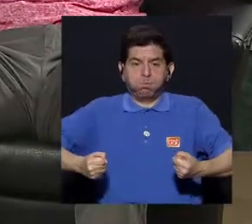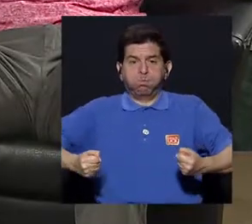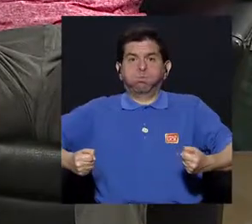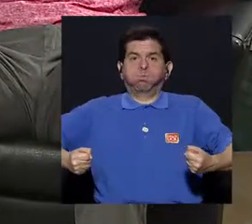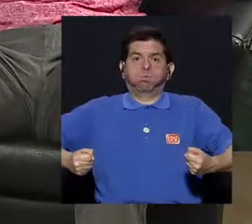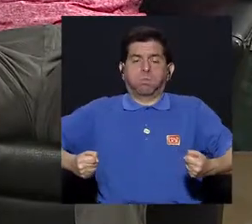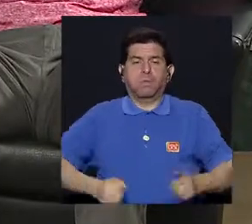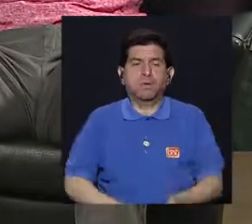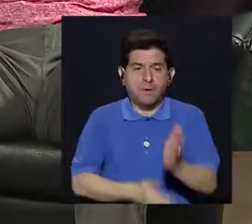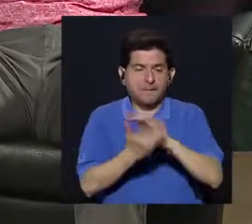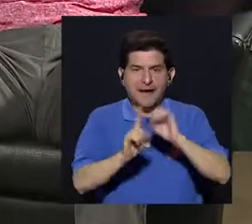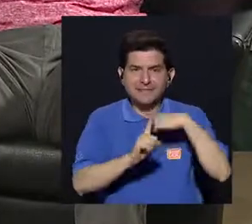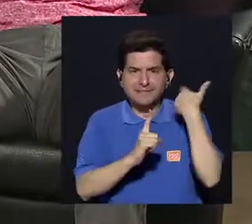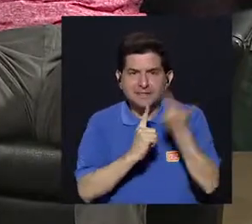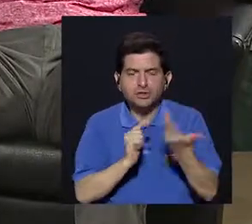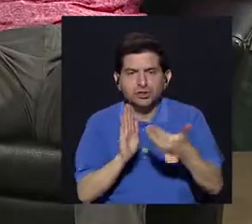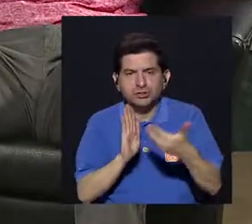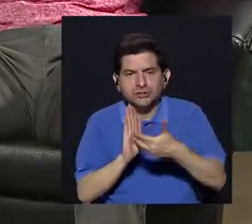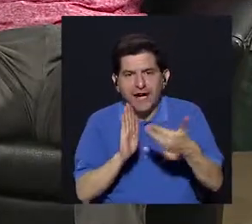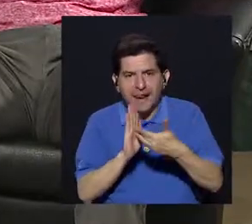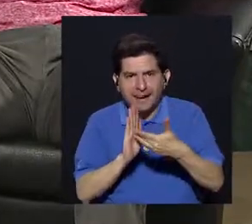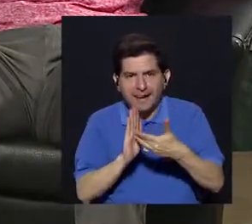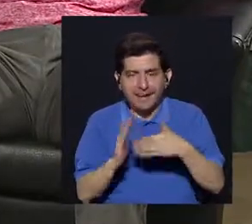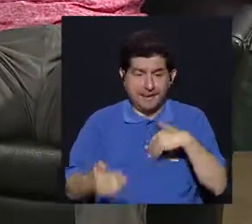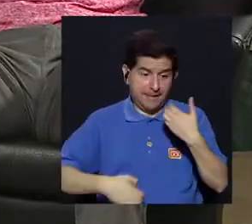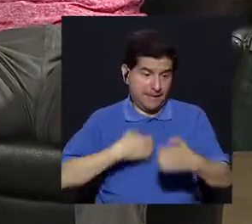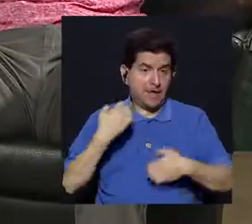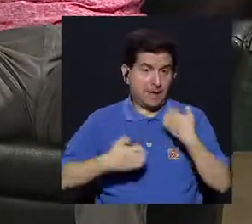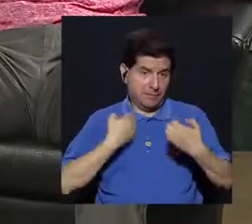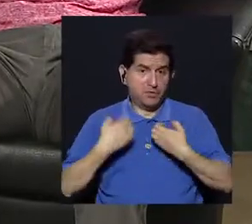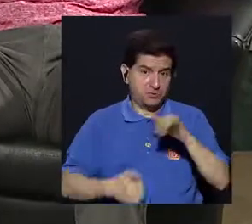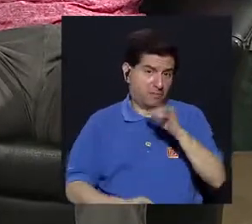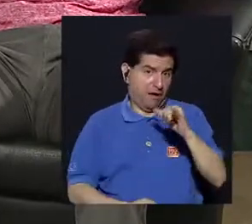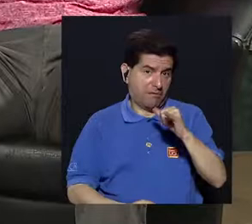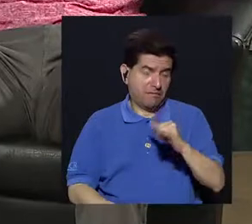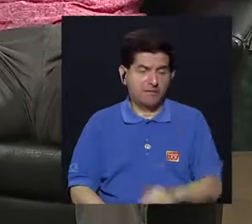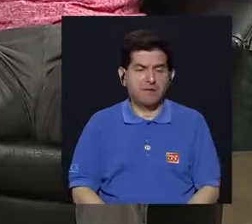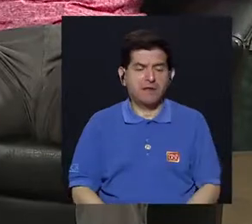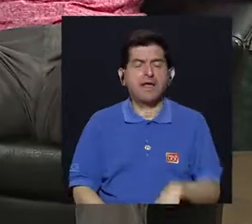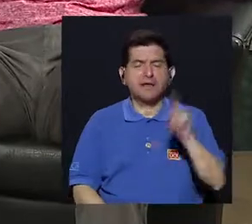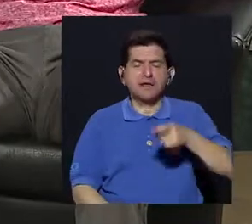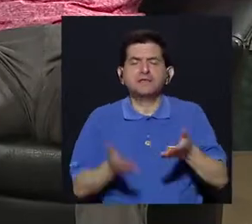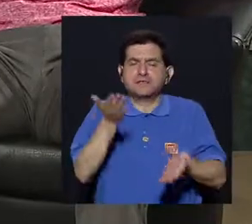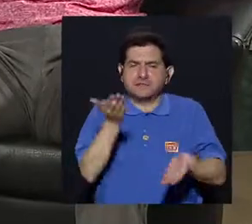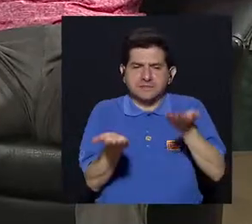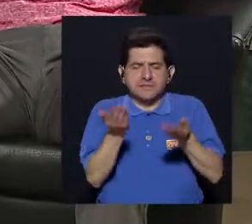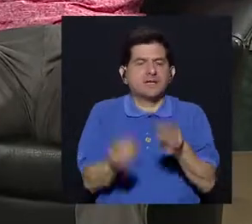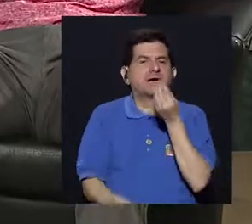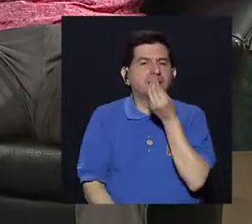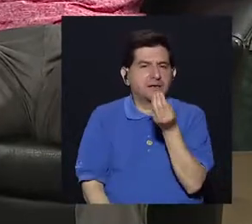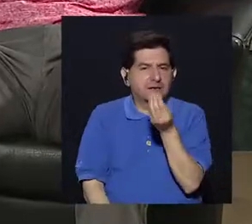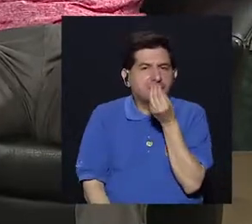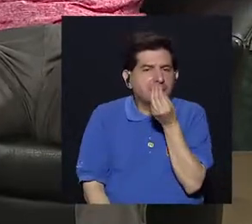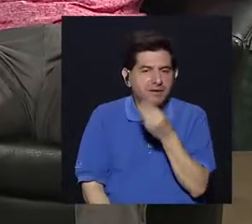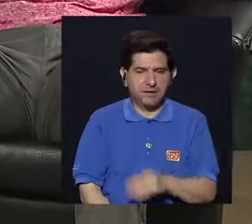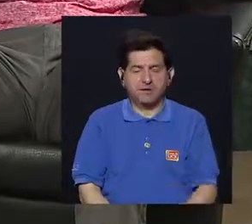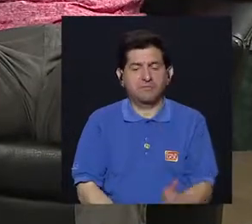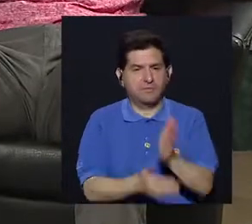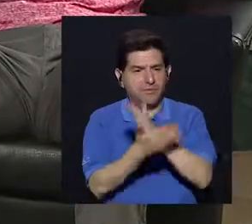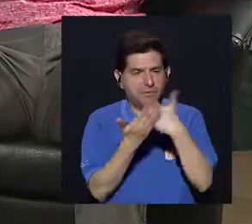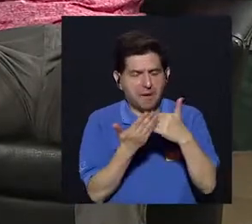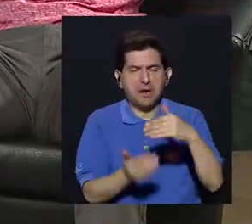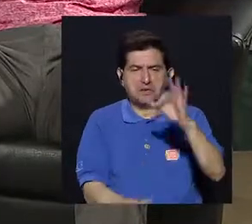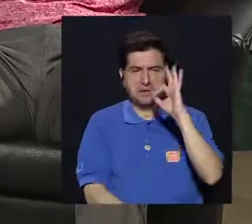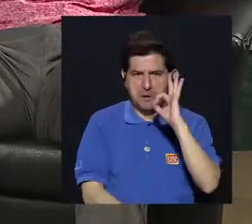engordar y va a ser obeso y la parte social se va a ver afectada, la parte emocional. Entonces, es equilibrado. La parte de la